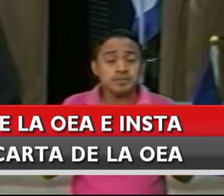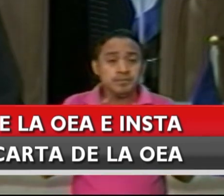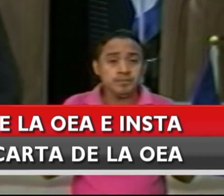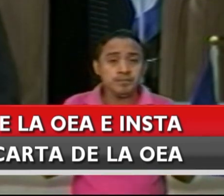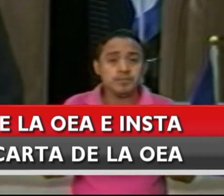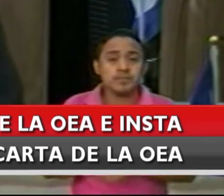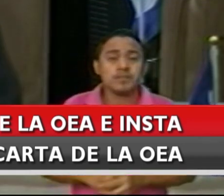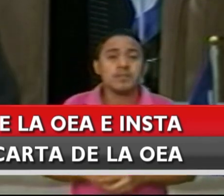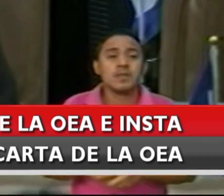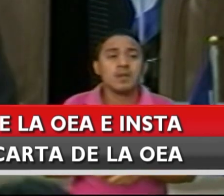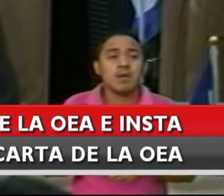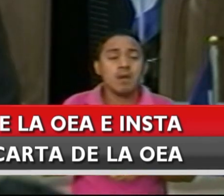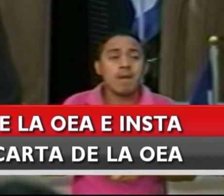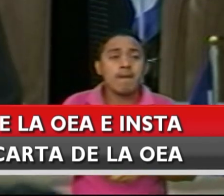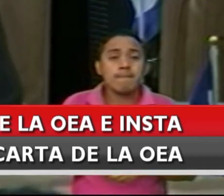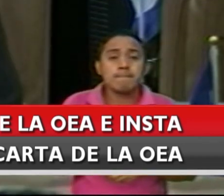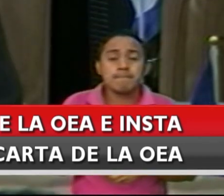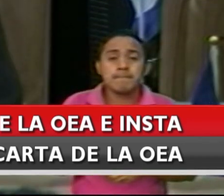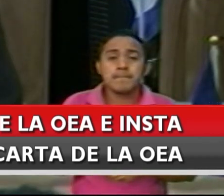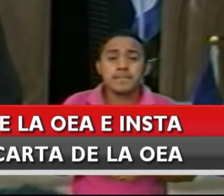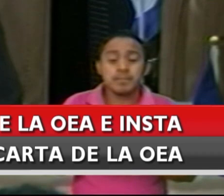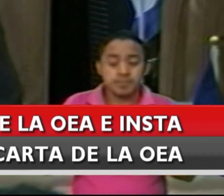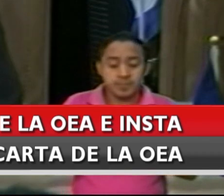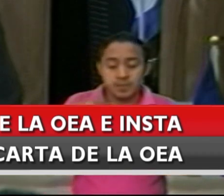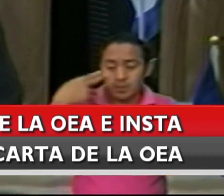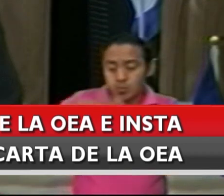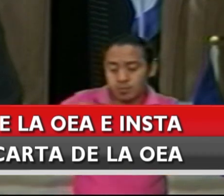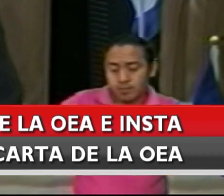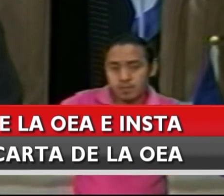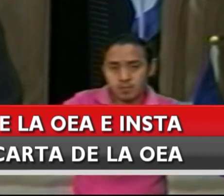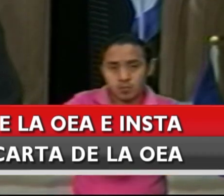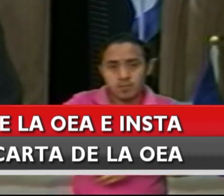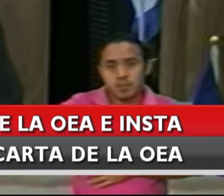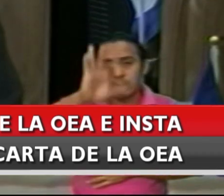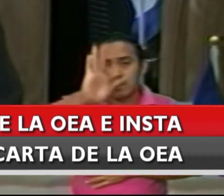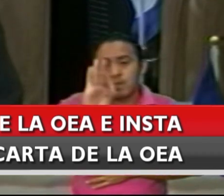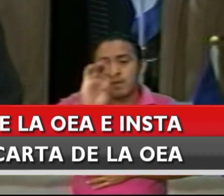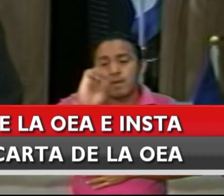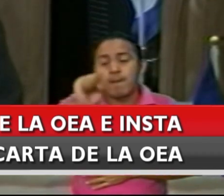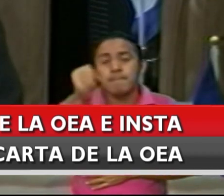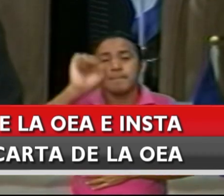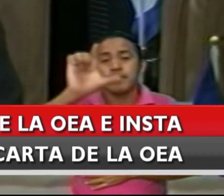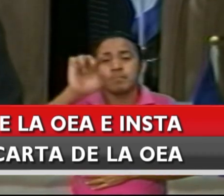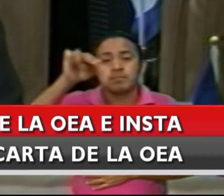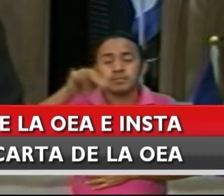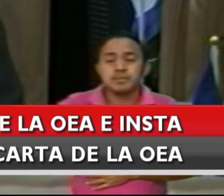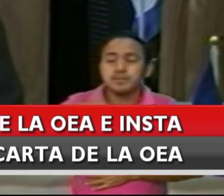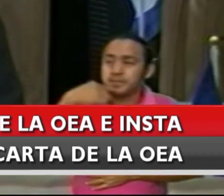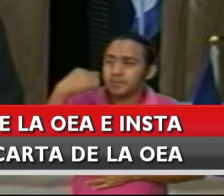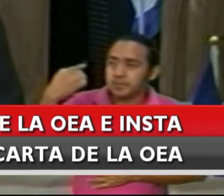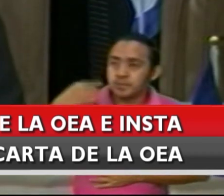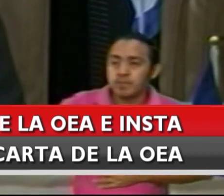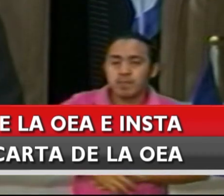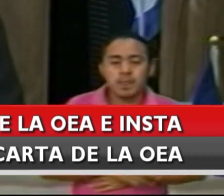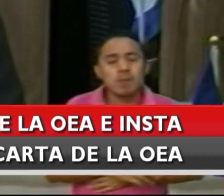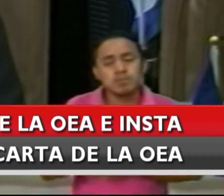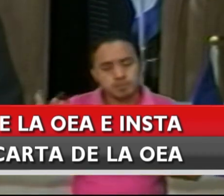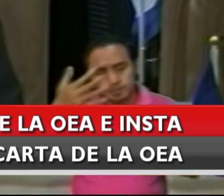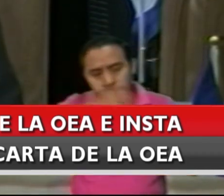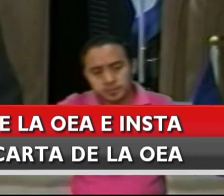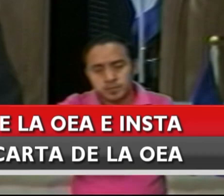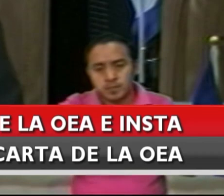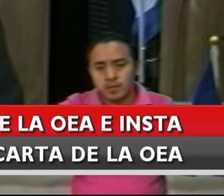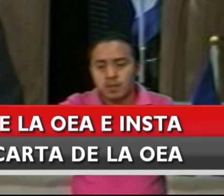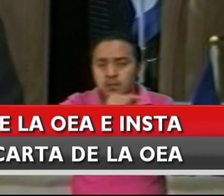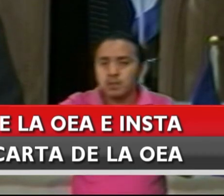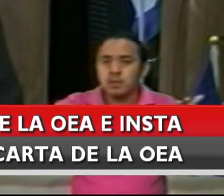presidente, nosotros, en nombre de la bancada del Frente Sandinista, pedimos el respaldo con su